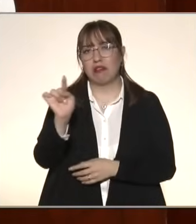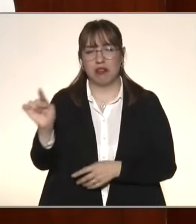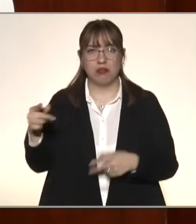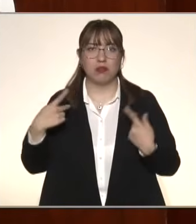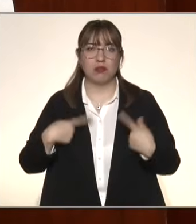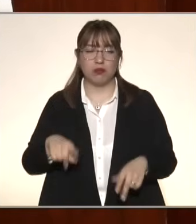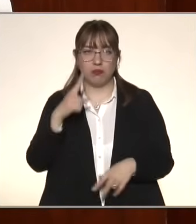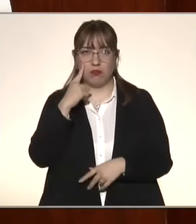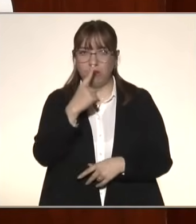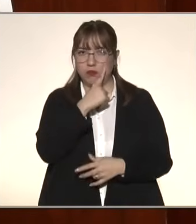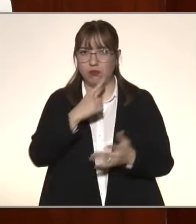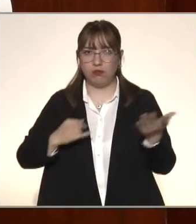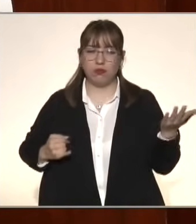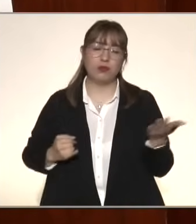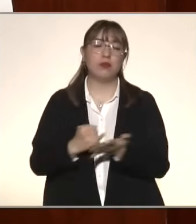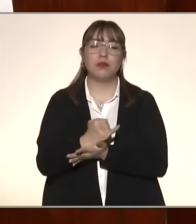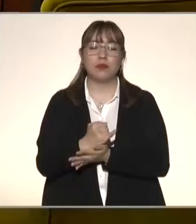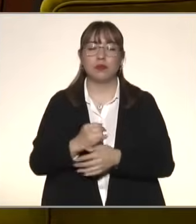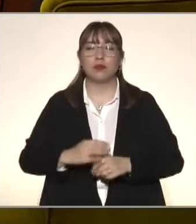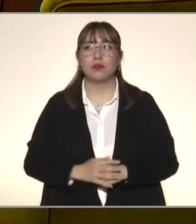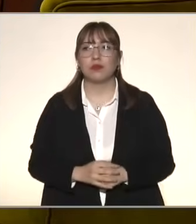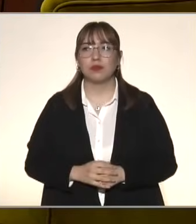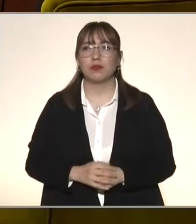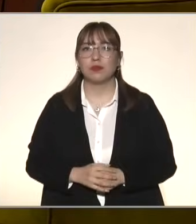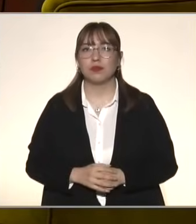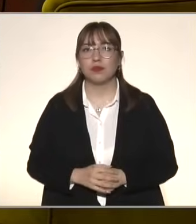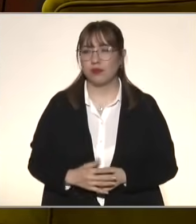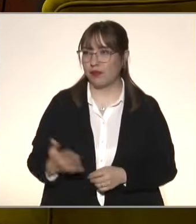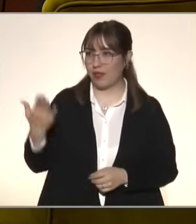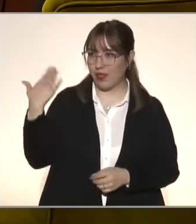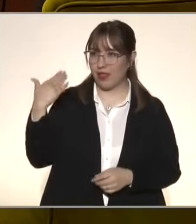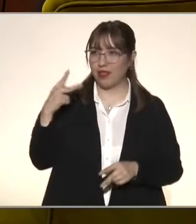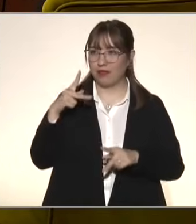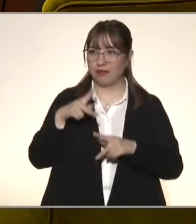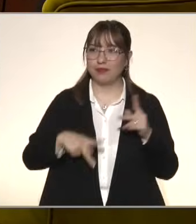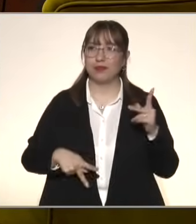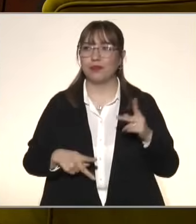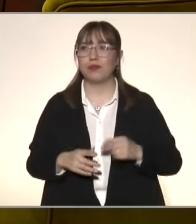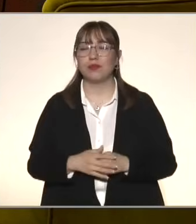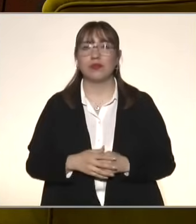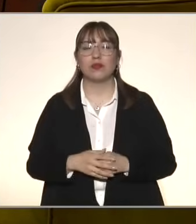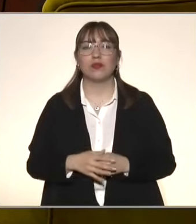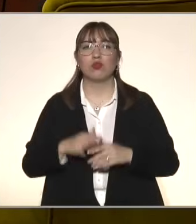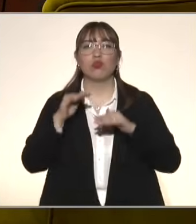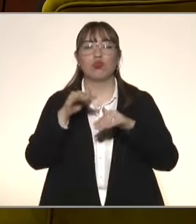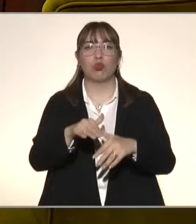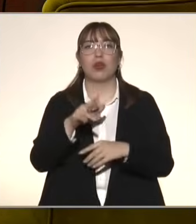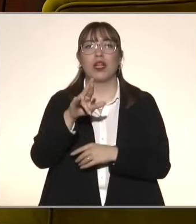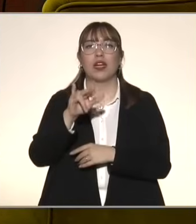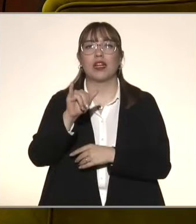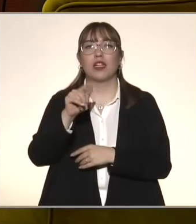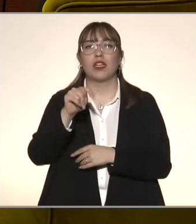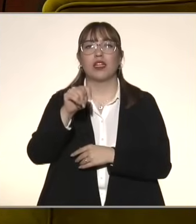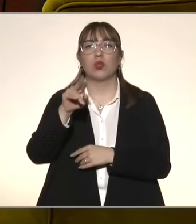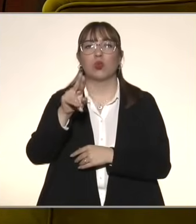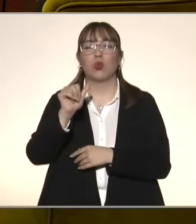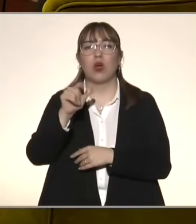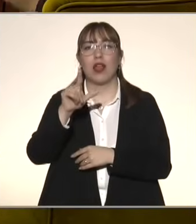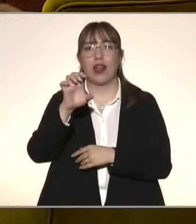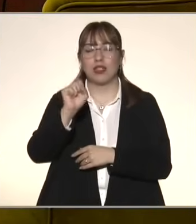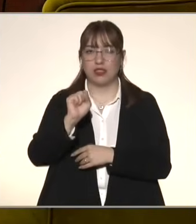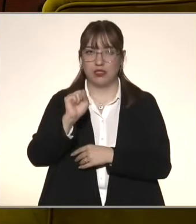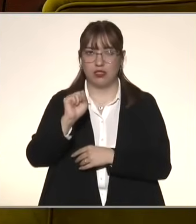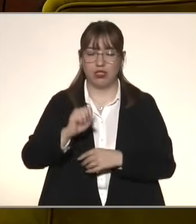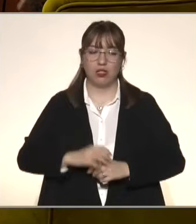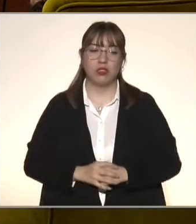Claro. Oye, y estábamos viendo la cápsula antes de ir a la corte sobre rituales, ¿no? Sobre hacer un